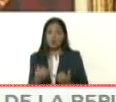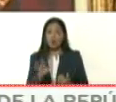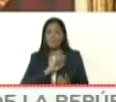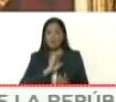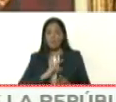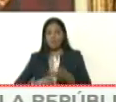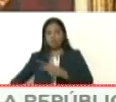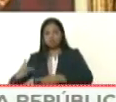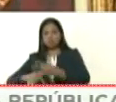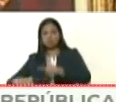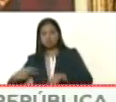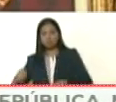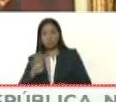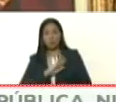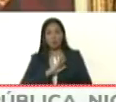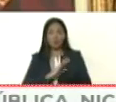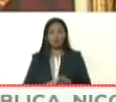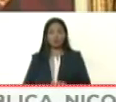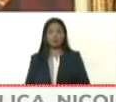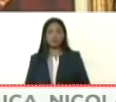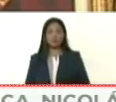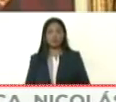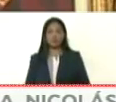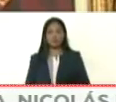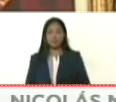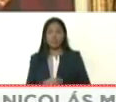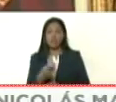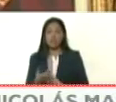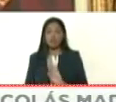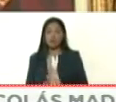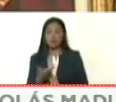de la producción. Es vital,